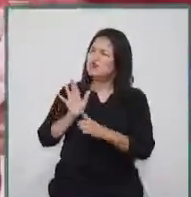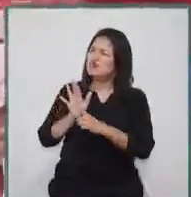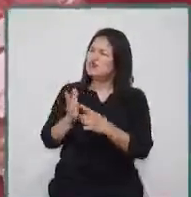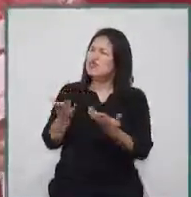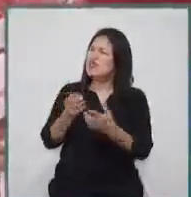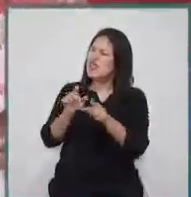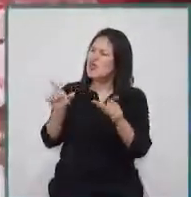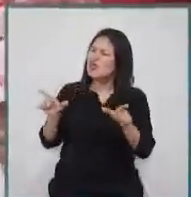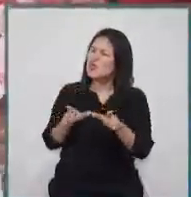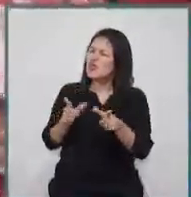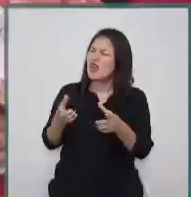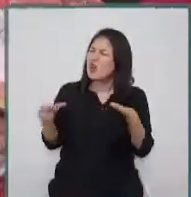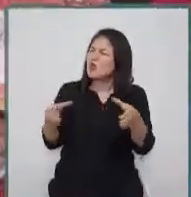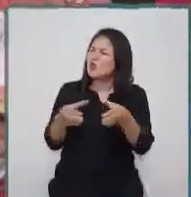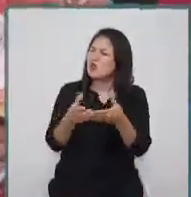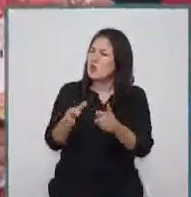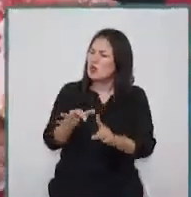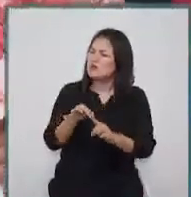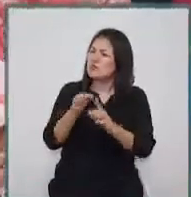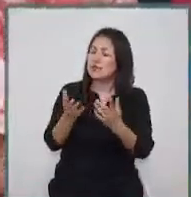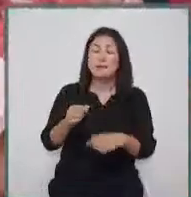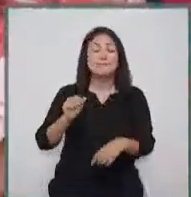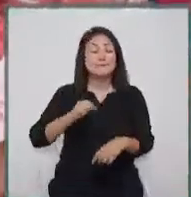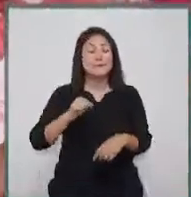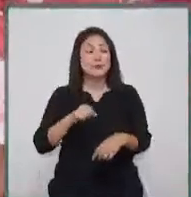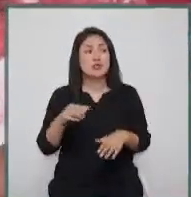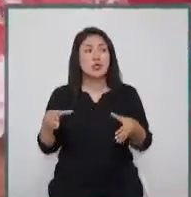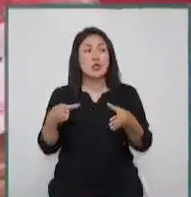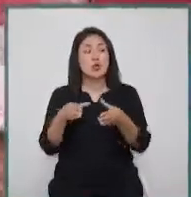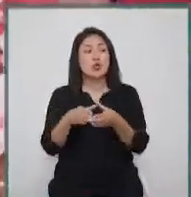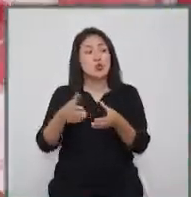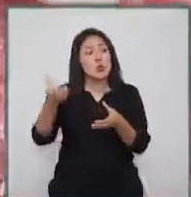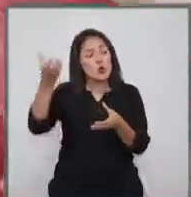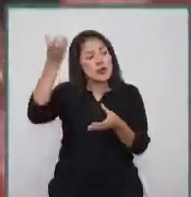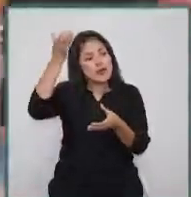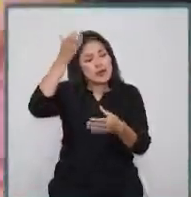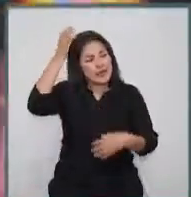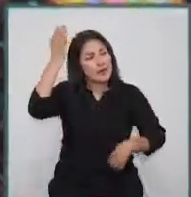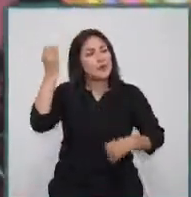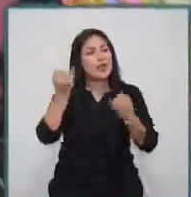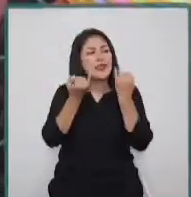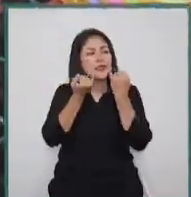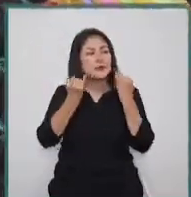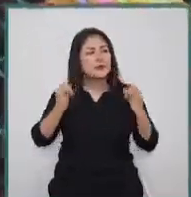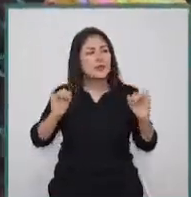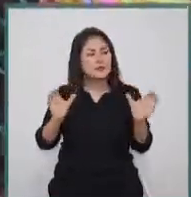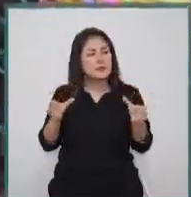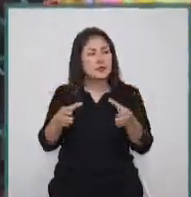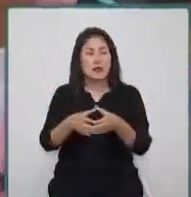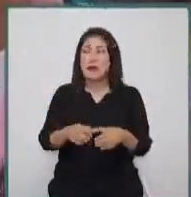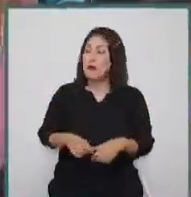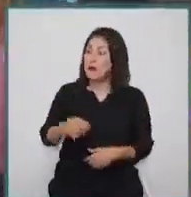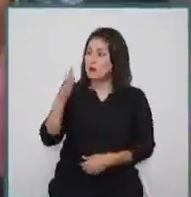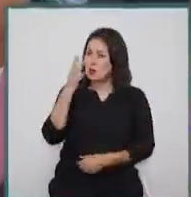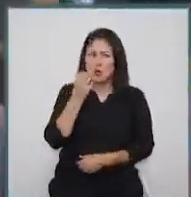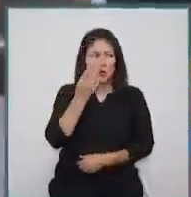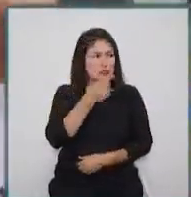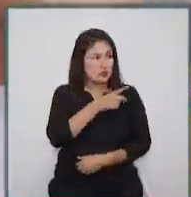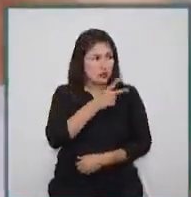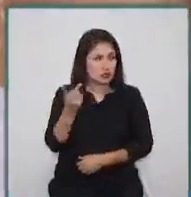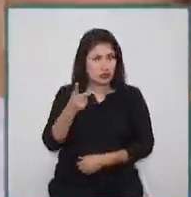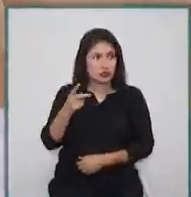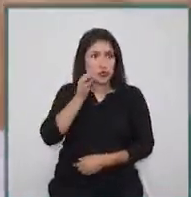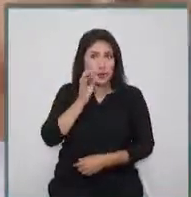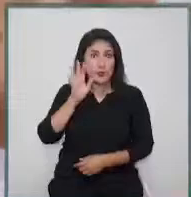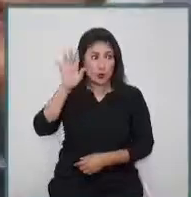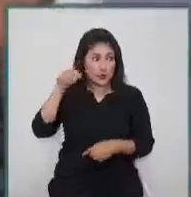Guapachosas. ¿Están representando a un lugar, a un conjunto en especial? Sí, al Rey Caporal Independencia. Qué bonito. ¿Y ustedes